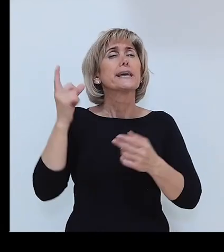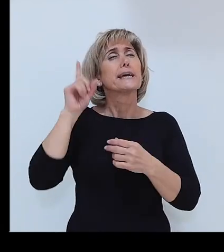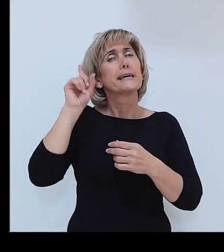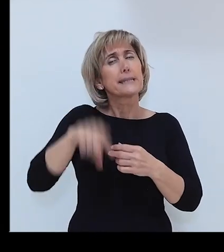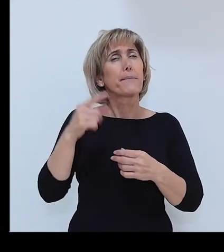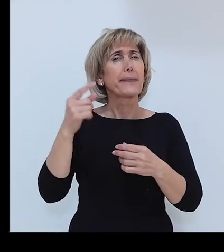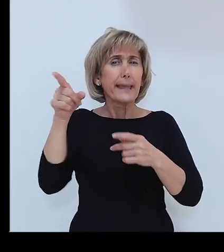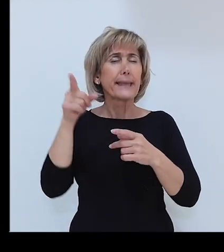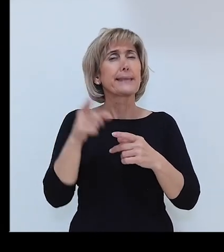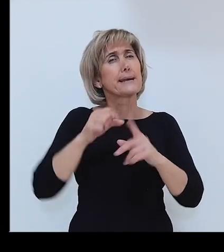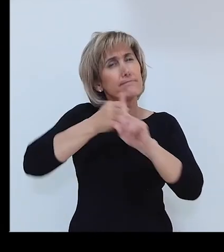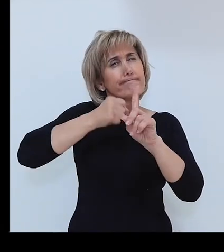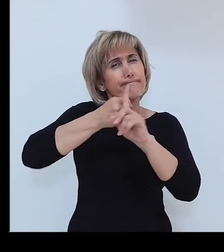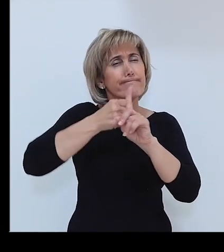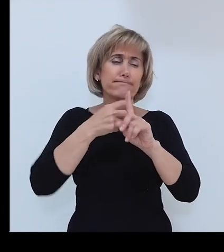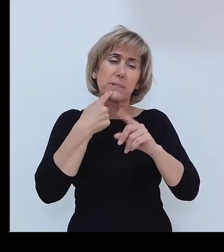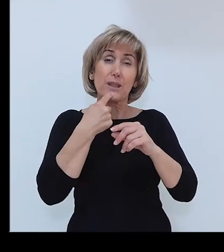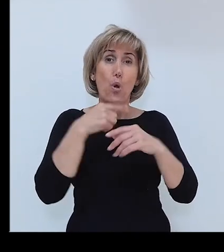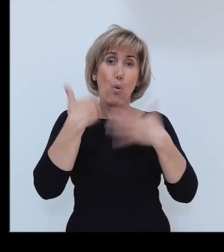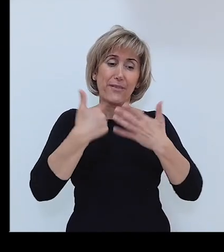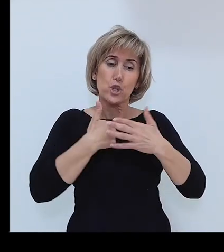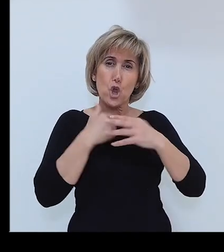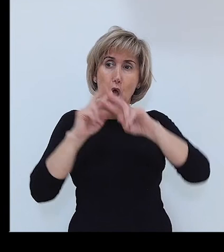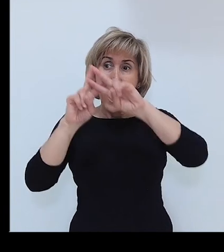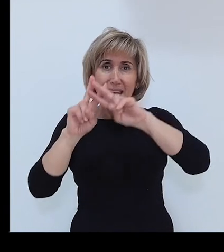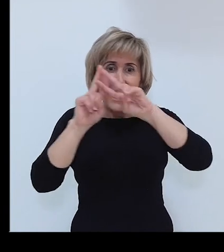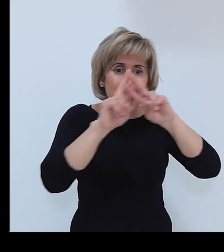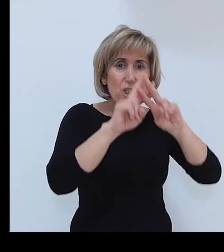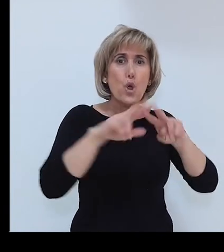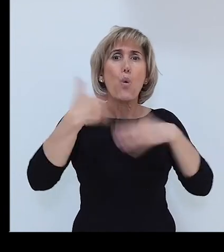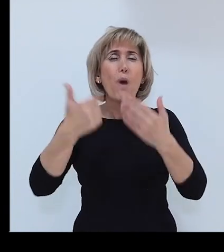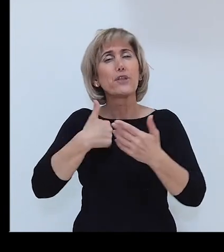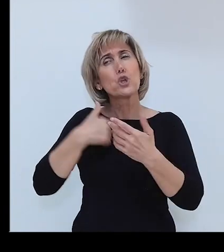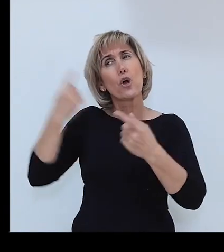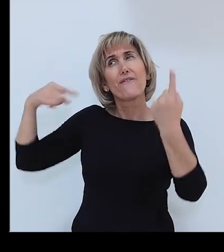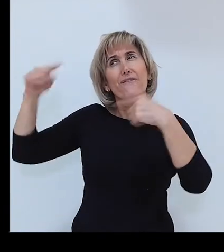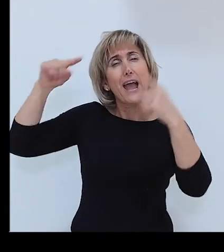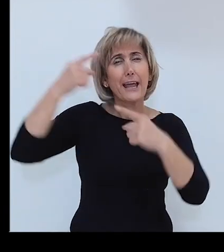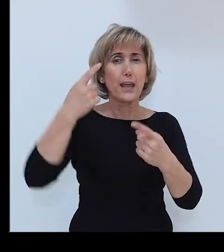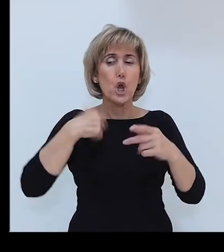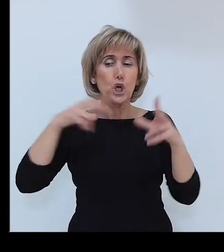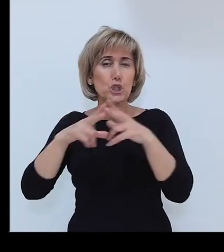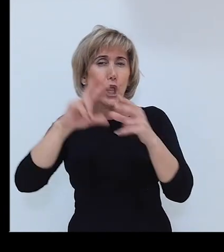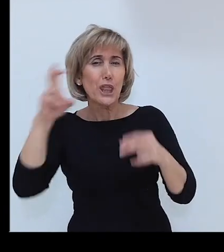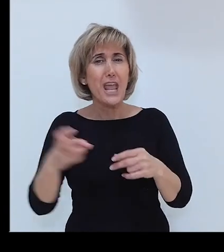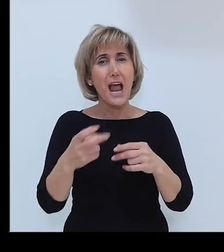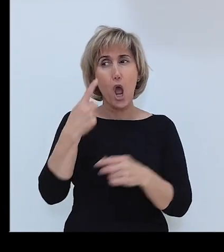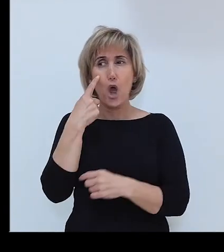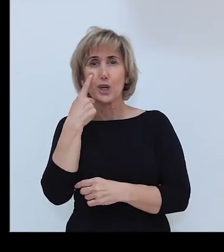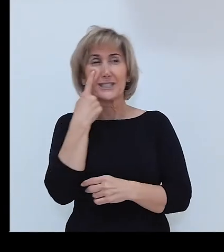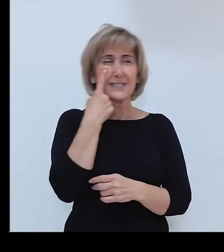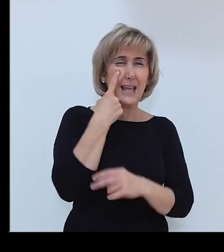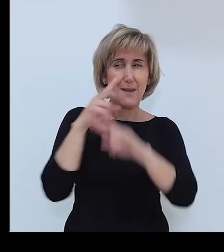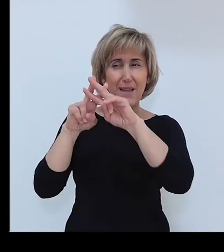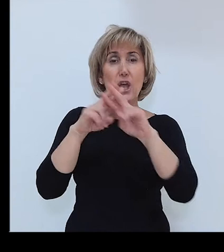luego también hace mucho hincapié en que cuando analiza, ¿no? Cuando te conviertes en viajera, en socióloga,